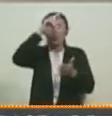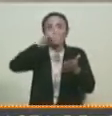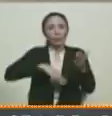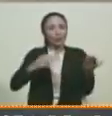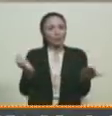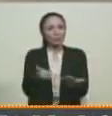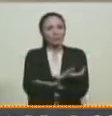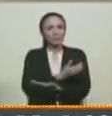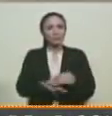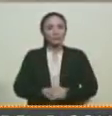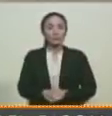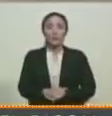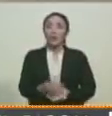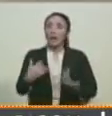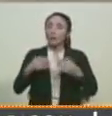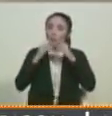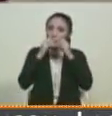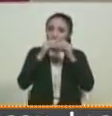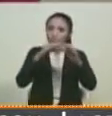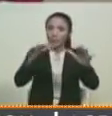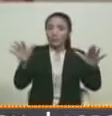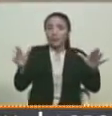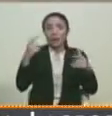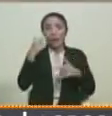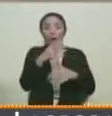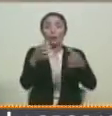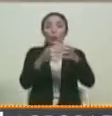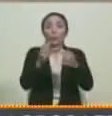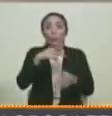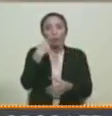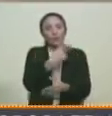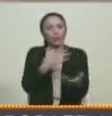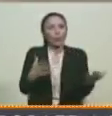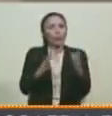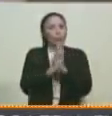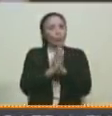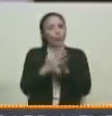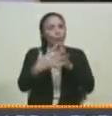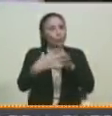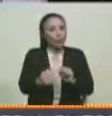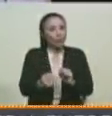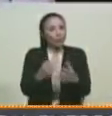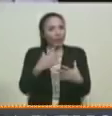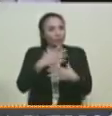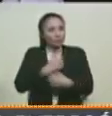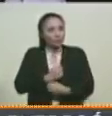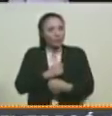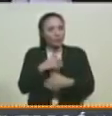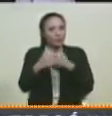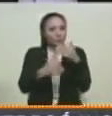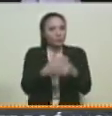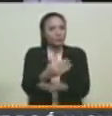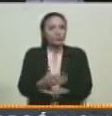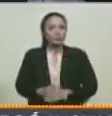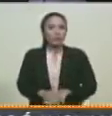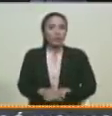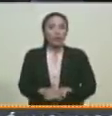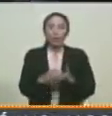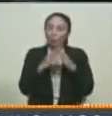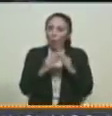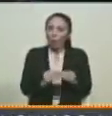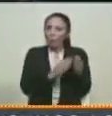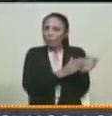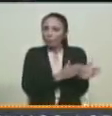mensaje. Y yo pido del gran pueblo patriótico la máxima comprensión. Y pido también la capacidad de acción política de ustedes,